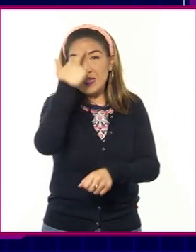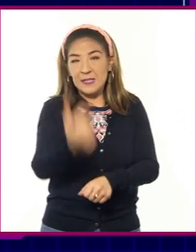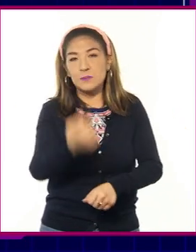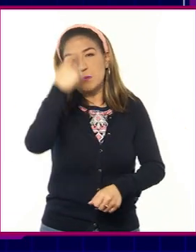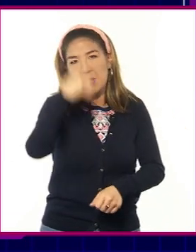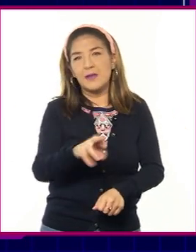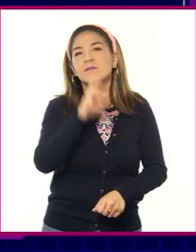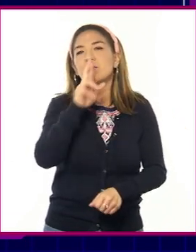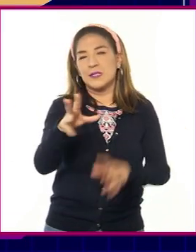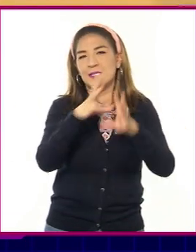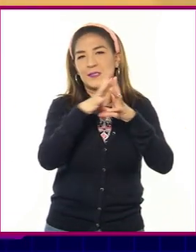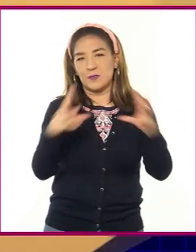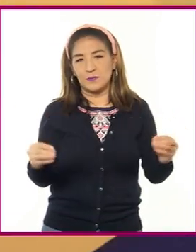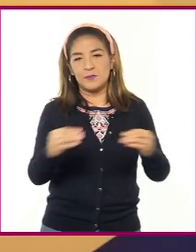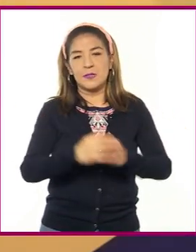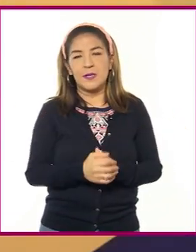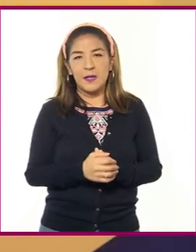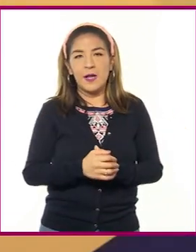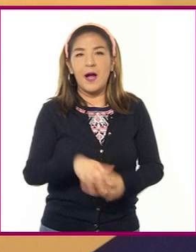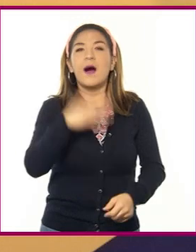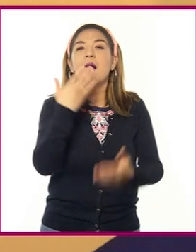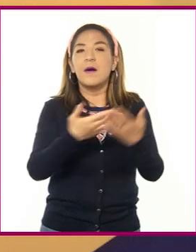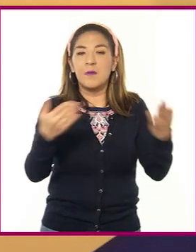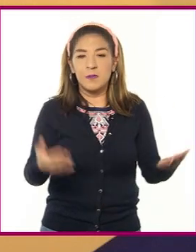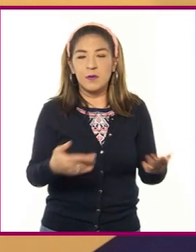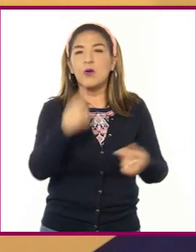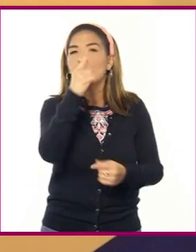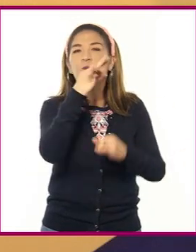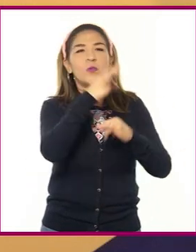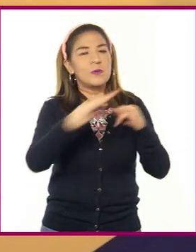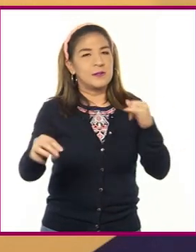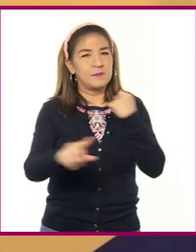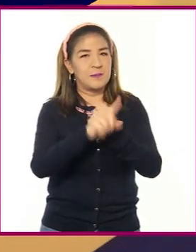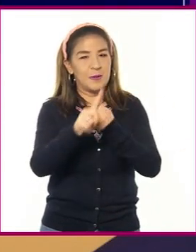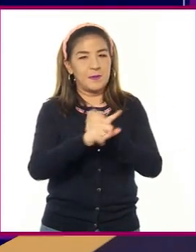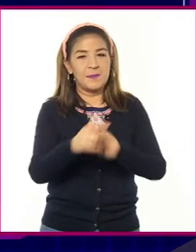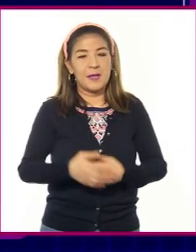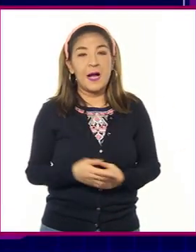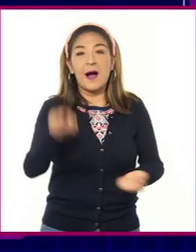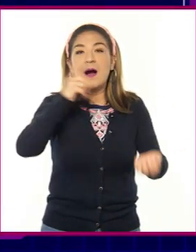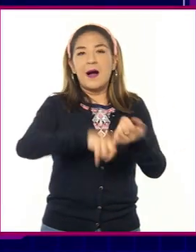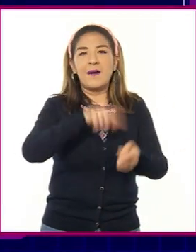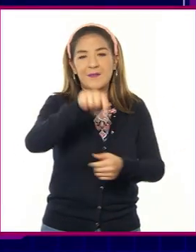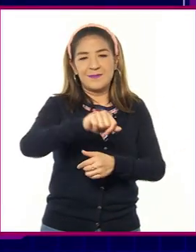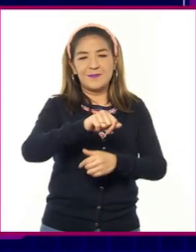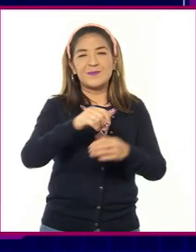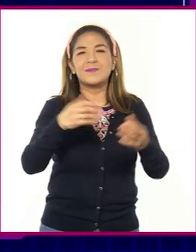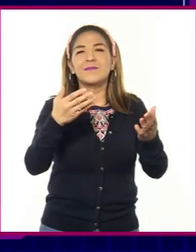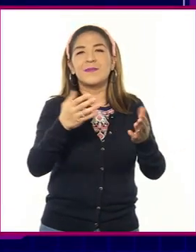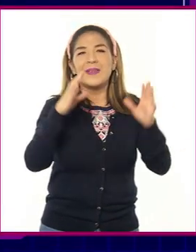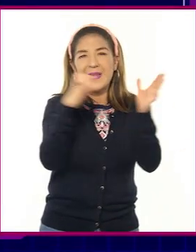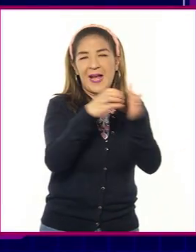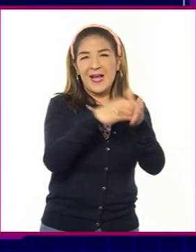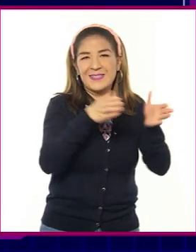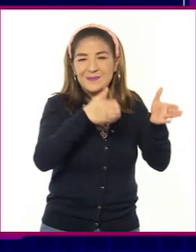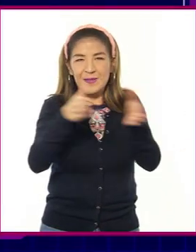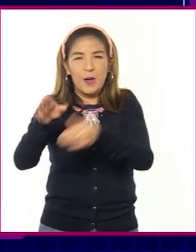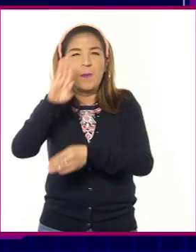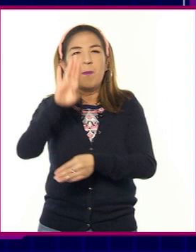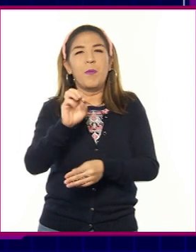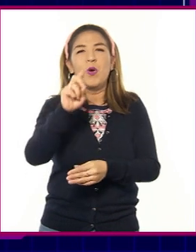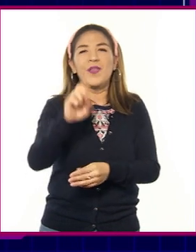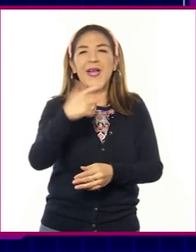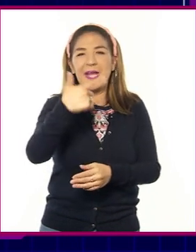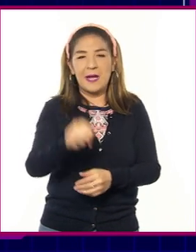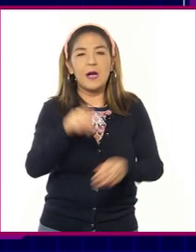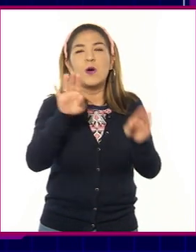llegar a la solución. Resolvamos ahora un último problema. En una bodega se decidió colocar envases de